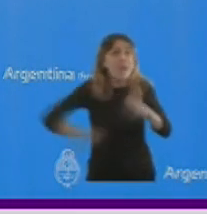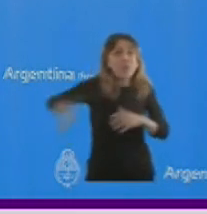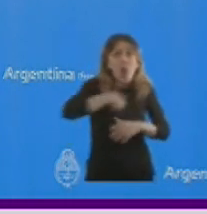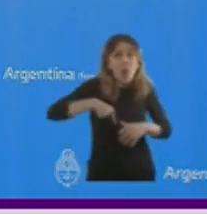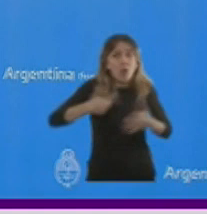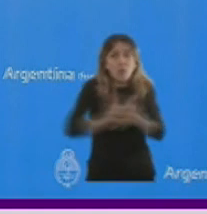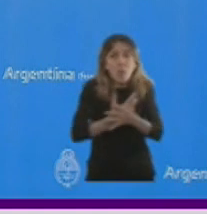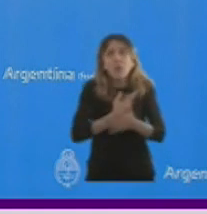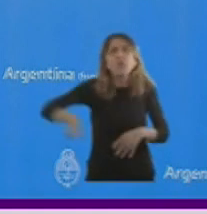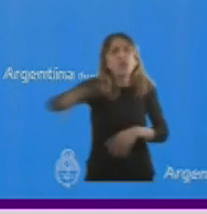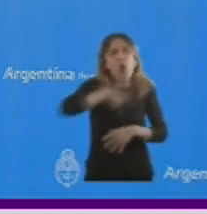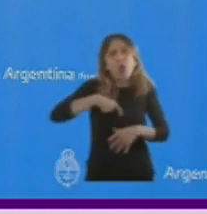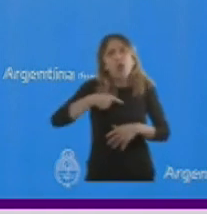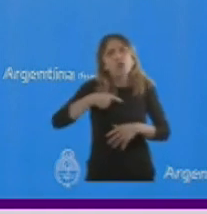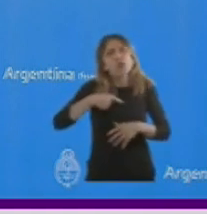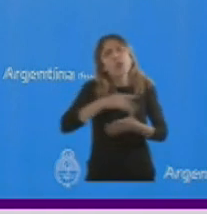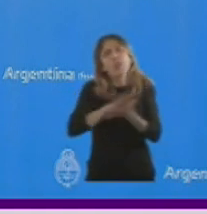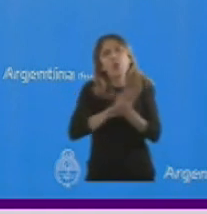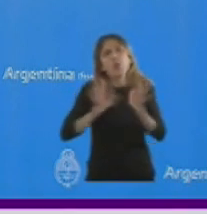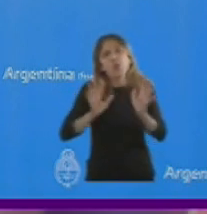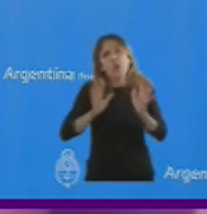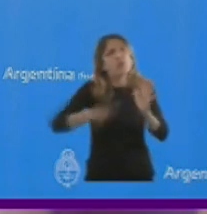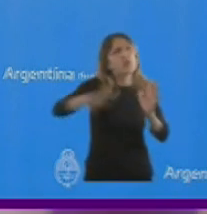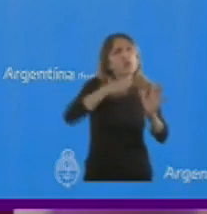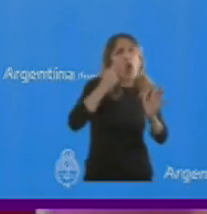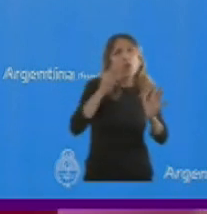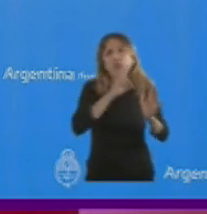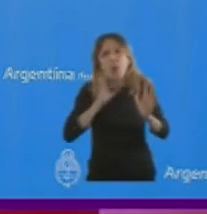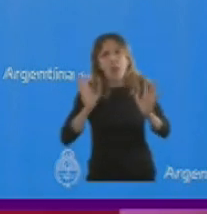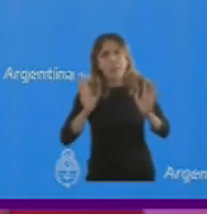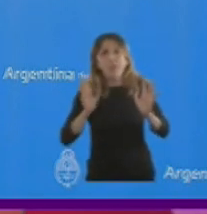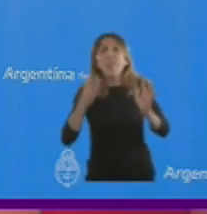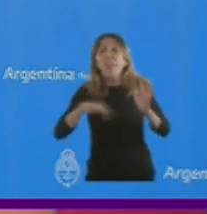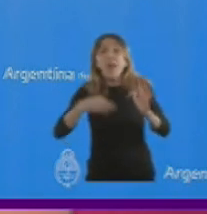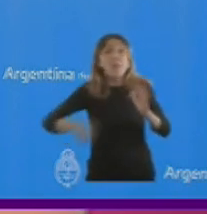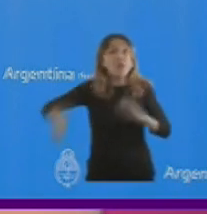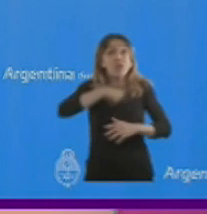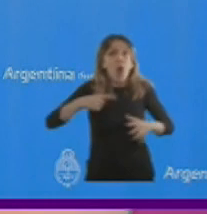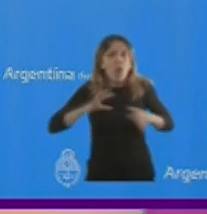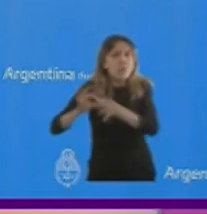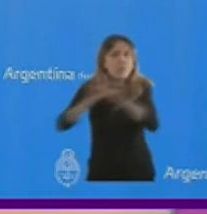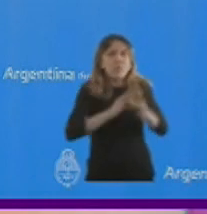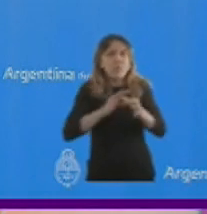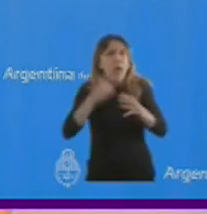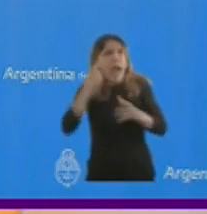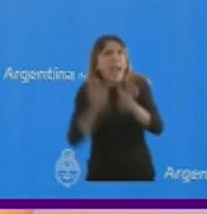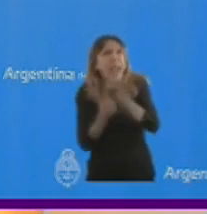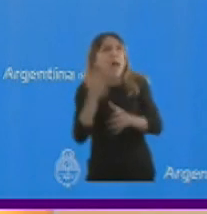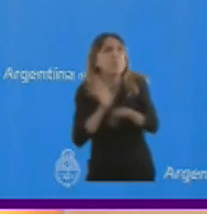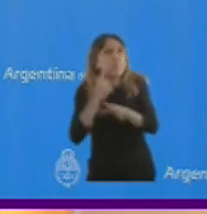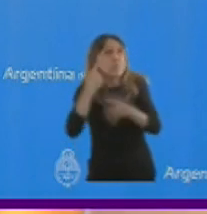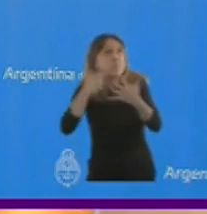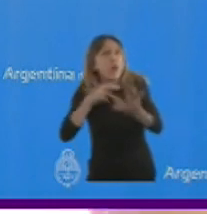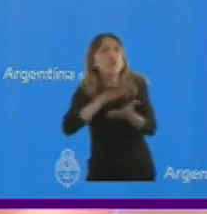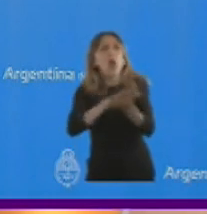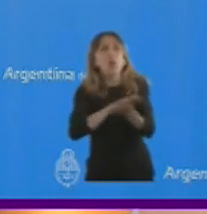en un país podemos decirlo de una institucionalidad normal aquí tenemos un presidencialismo con